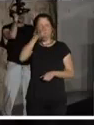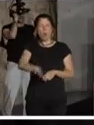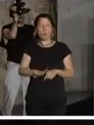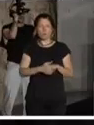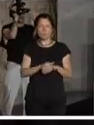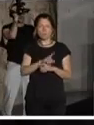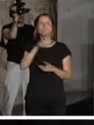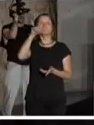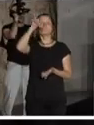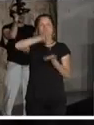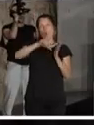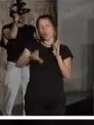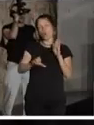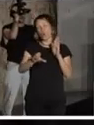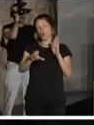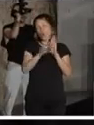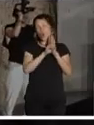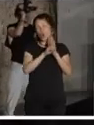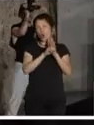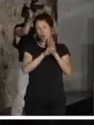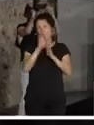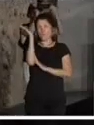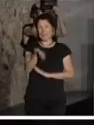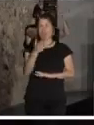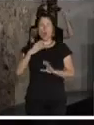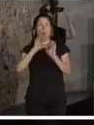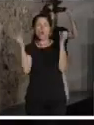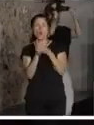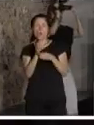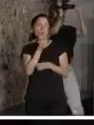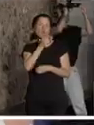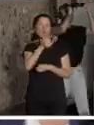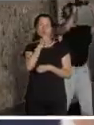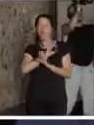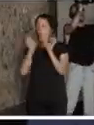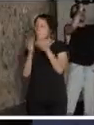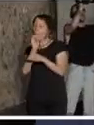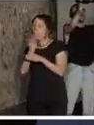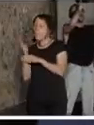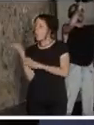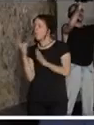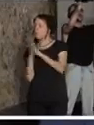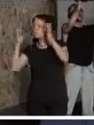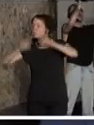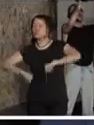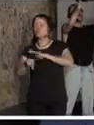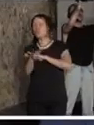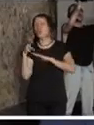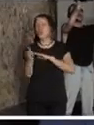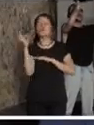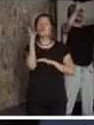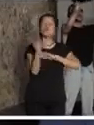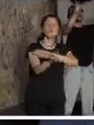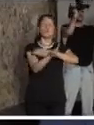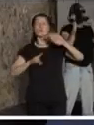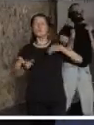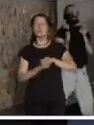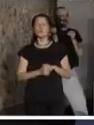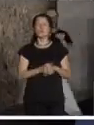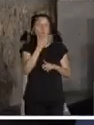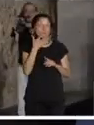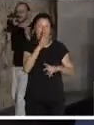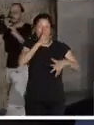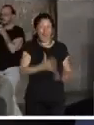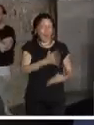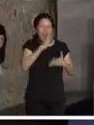está en el centro del Código Penal el partido socialista pacta con el partido popular un retroceso en derechos de las mujeres a